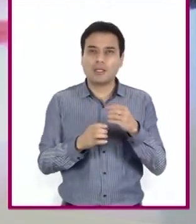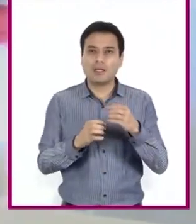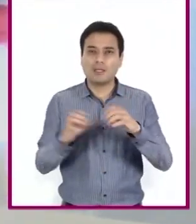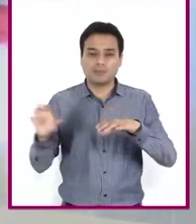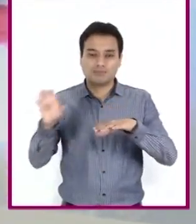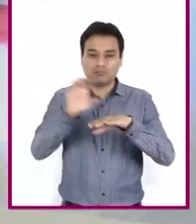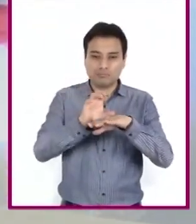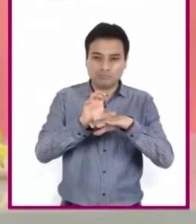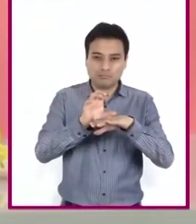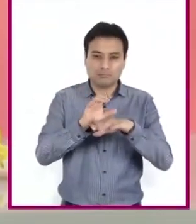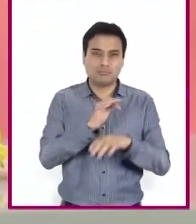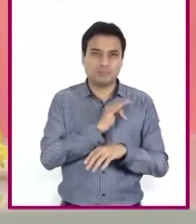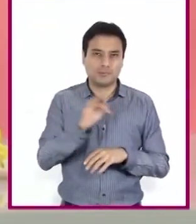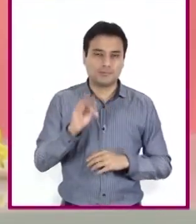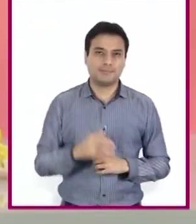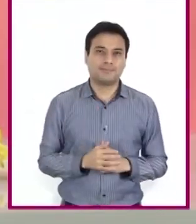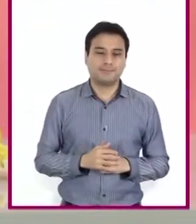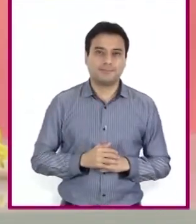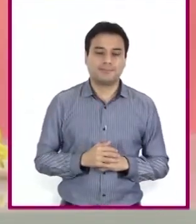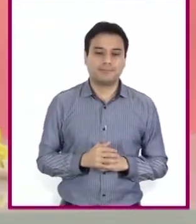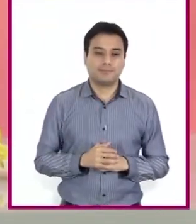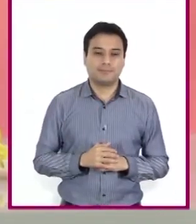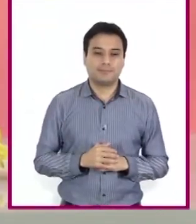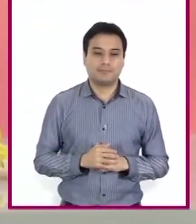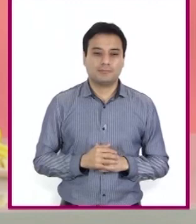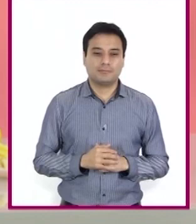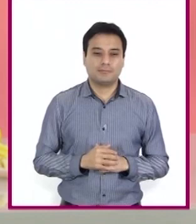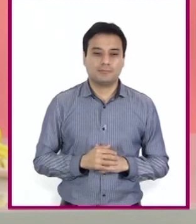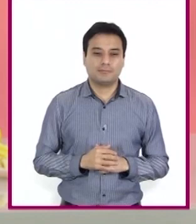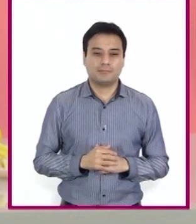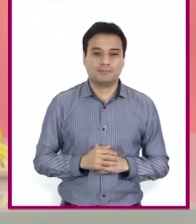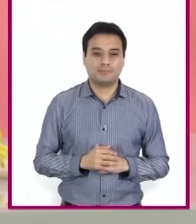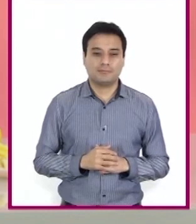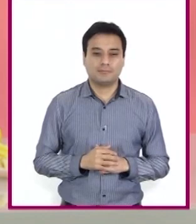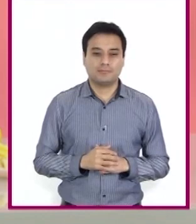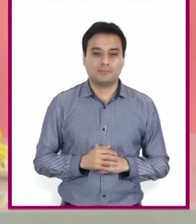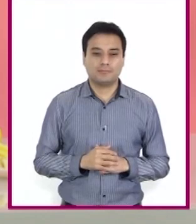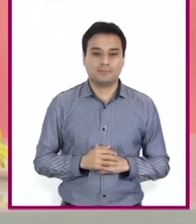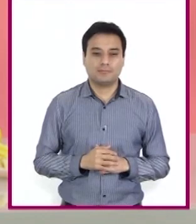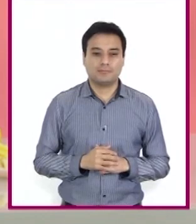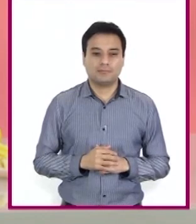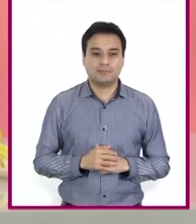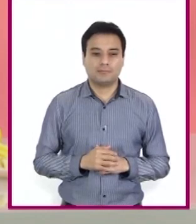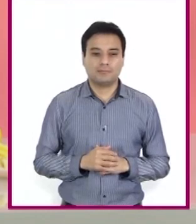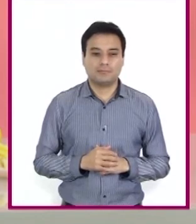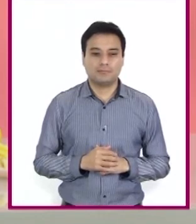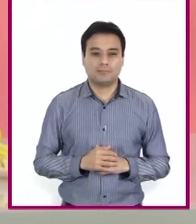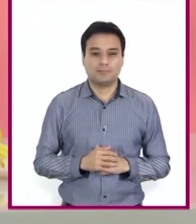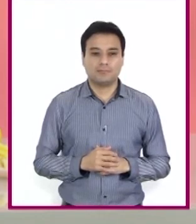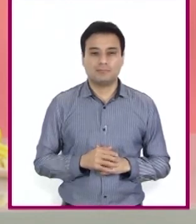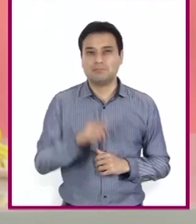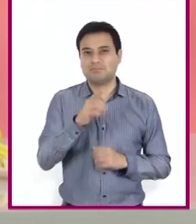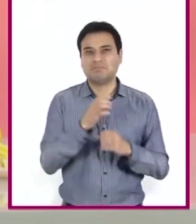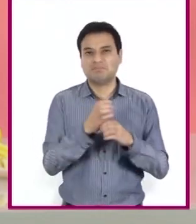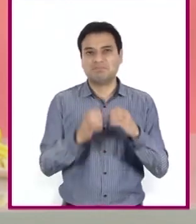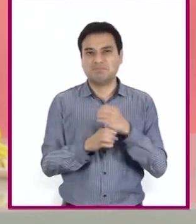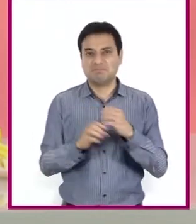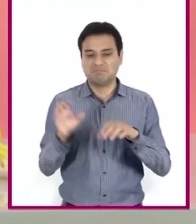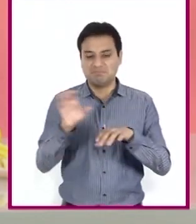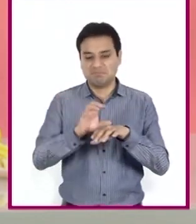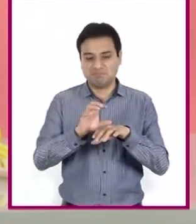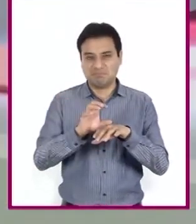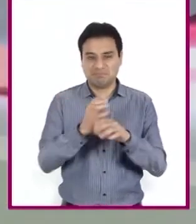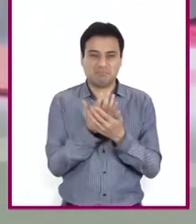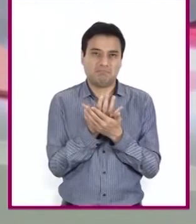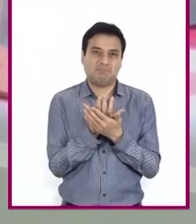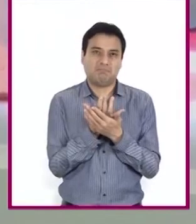desdoble. Aquí tendríamos que doblarlo, colocar algún objeto, como les menciono, para que no se vuelva a abrir. Aquí lo